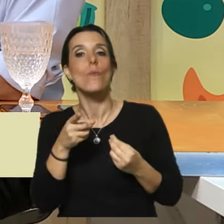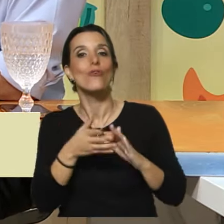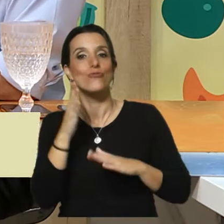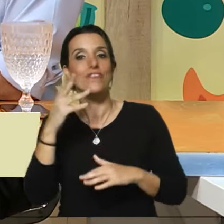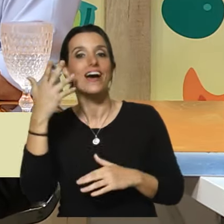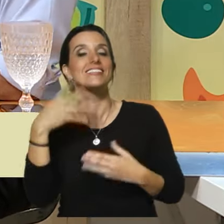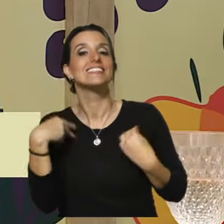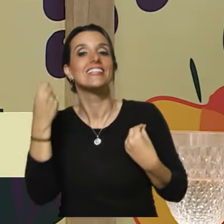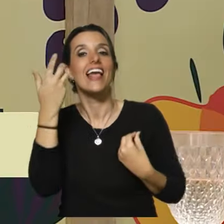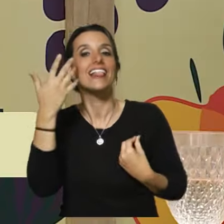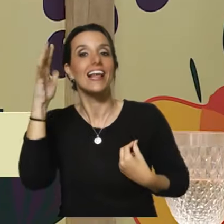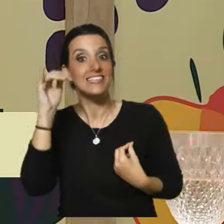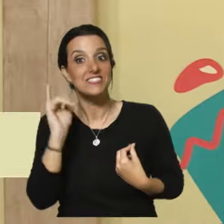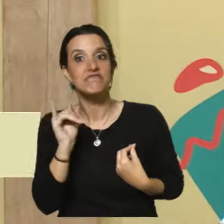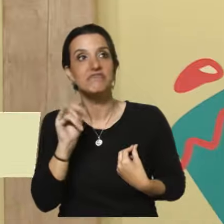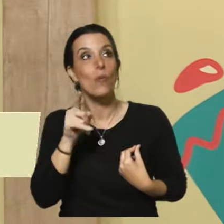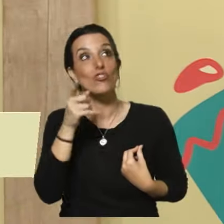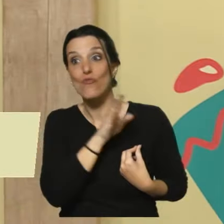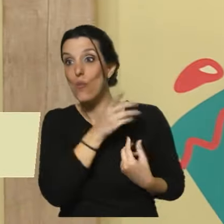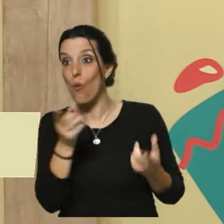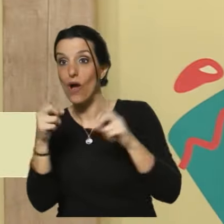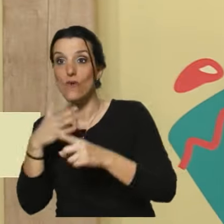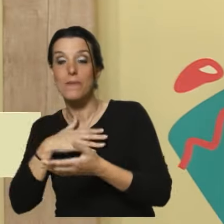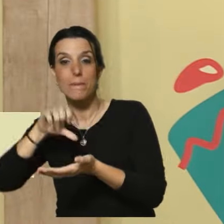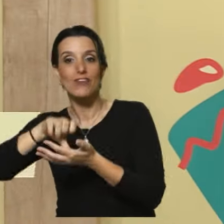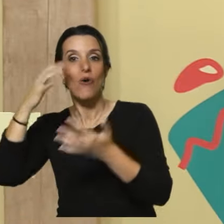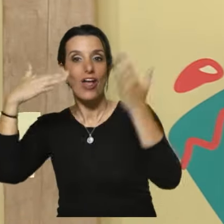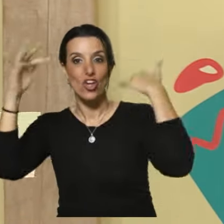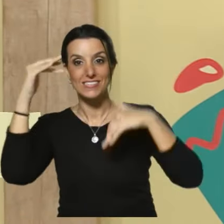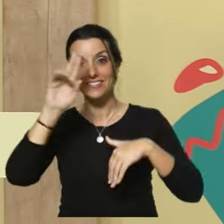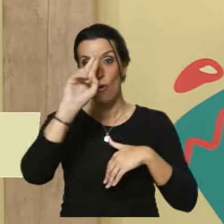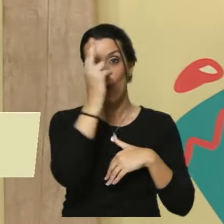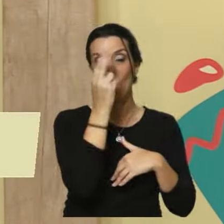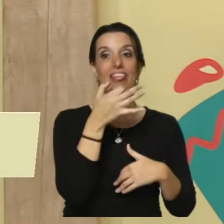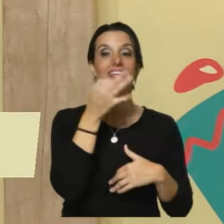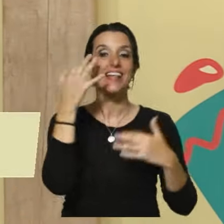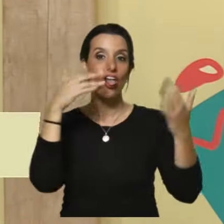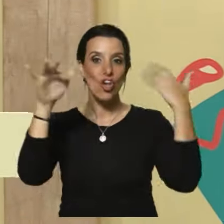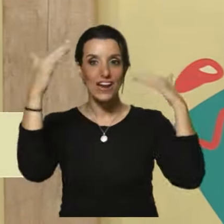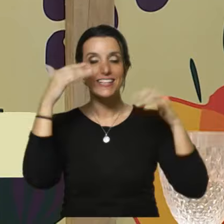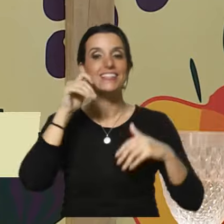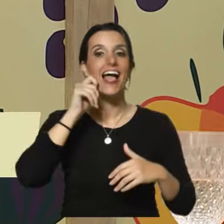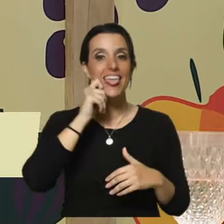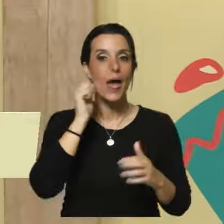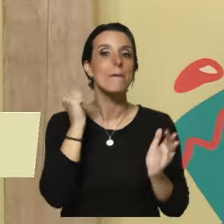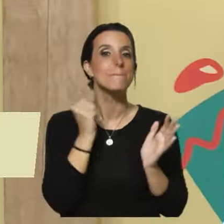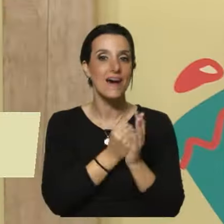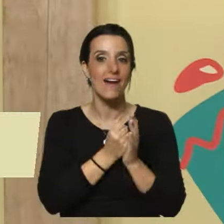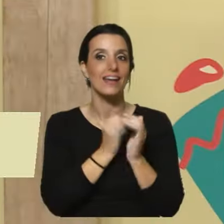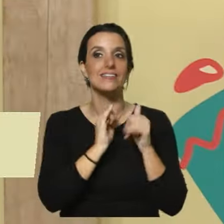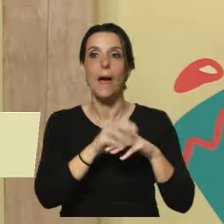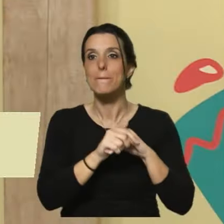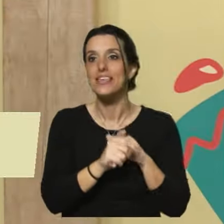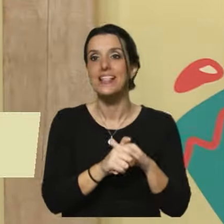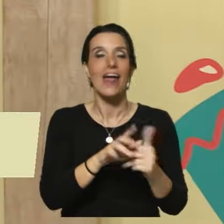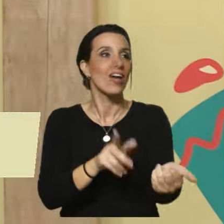extranjera o sabes que sí sabes que sí porque pasé mi adolescencia en Uruguay y dicen que la adolescencia es una edad que te marca en amistades